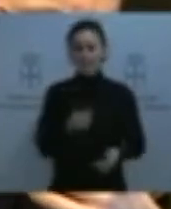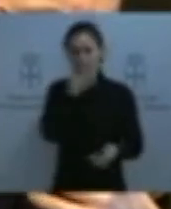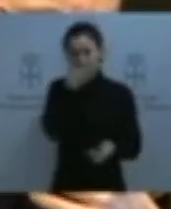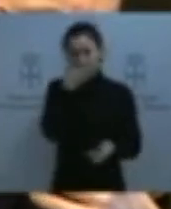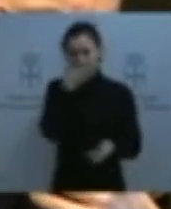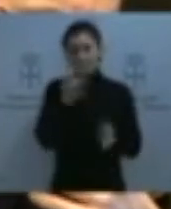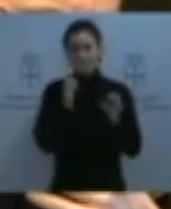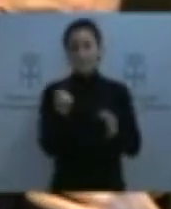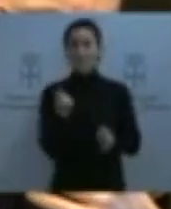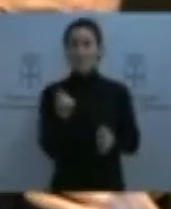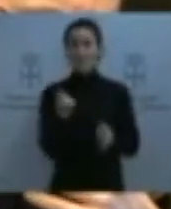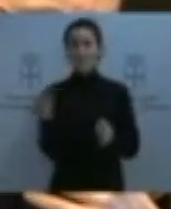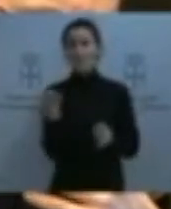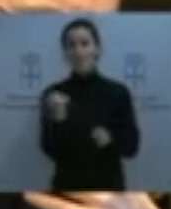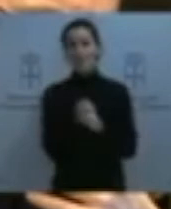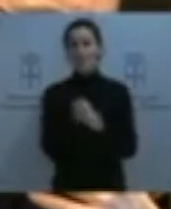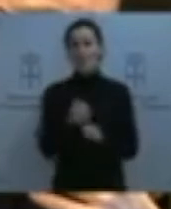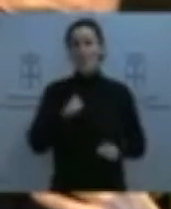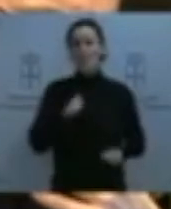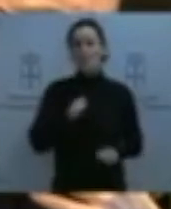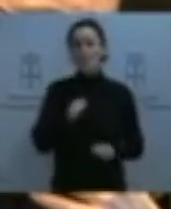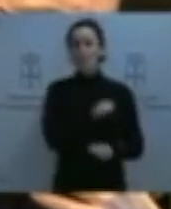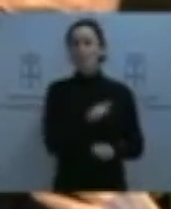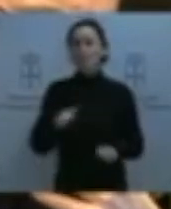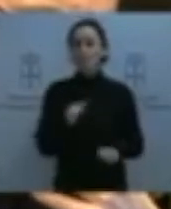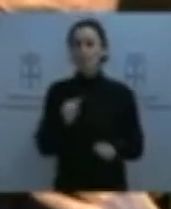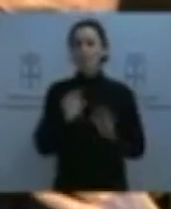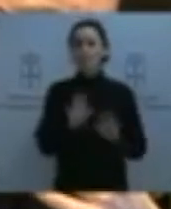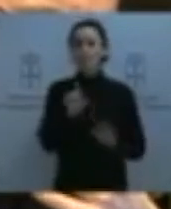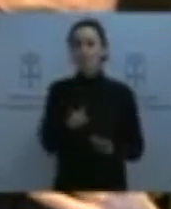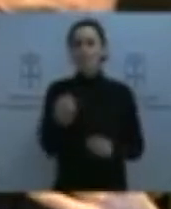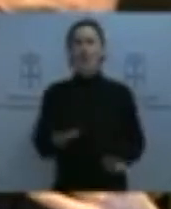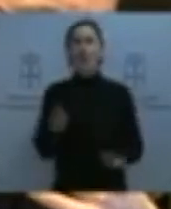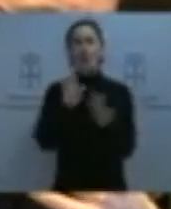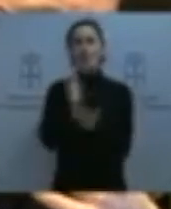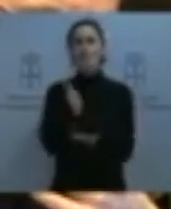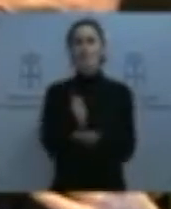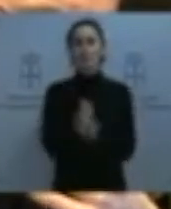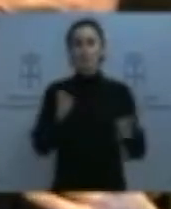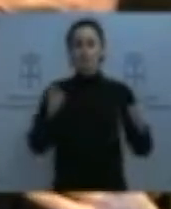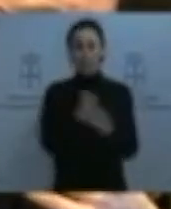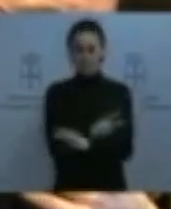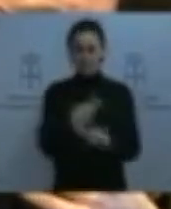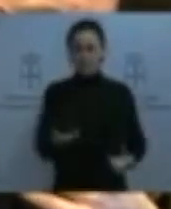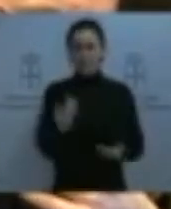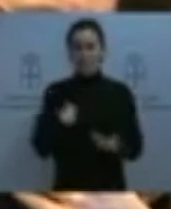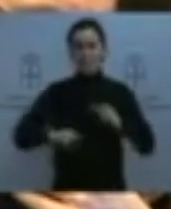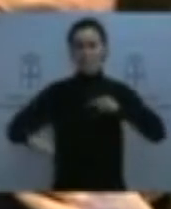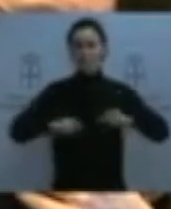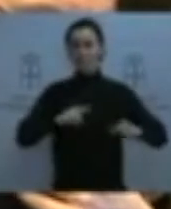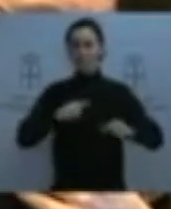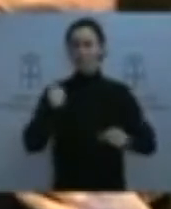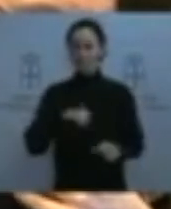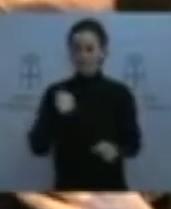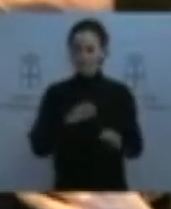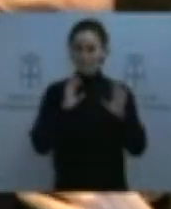propio dinero de haber trabajado como falsos autónomos, pero también tiene que afrontar el pago de las cuotas de la Seguridad Social. Esta es una decisión que tomaron ustedes y que